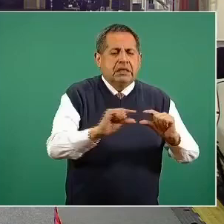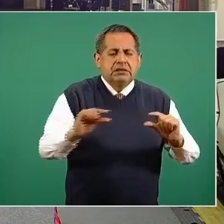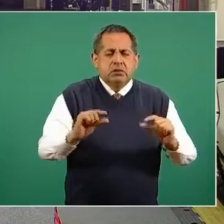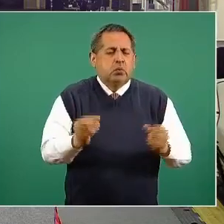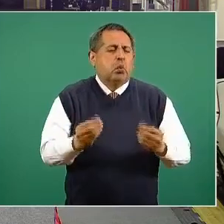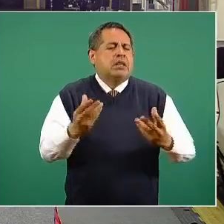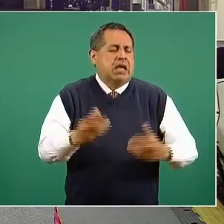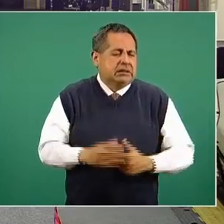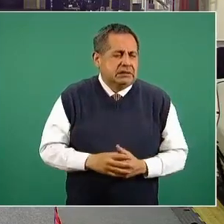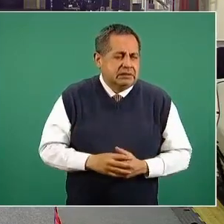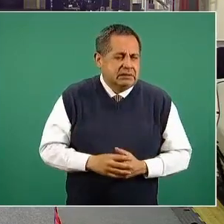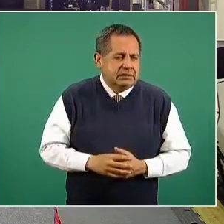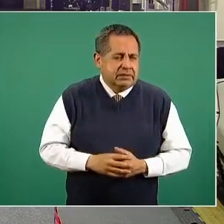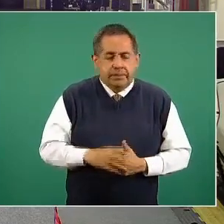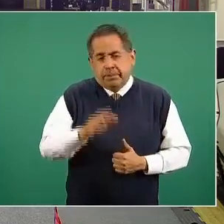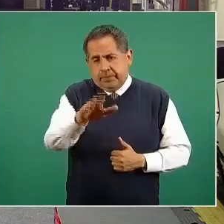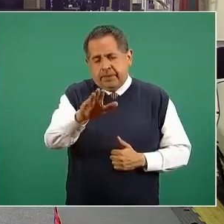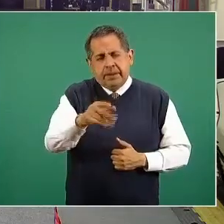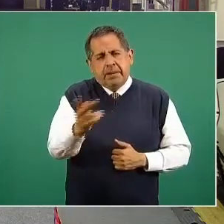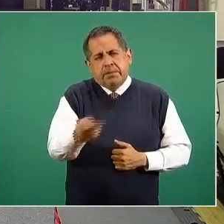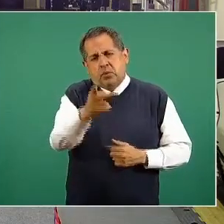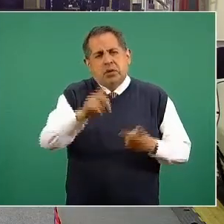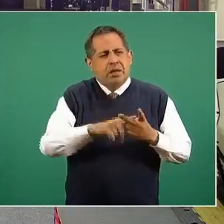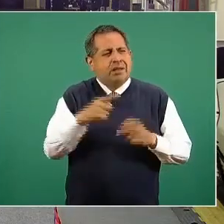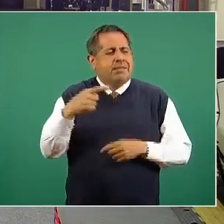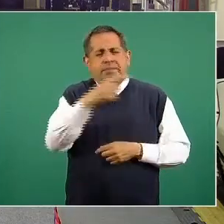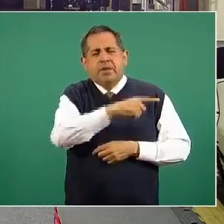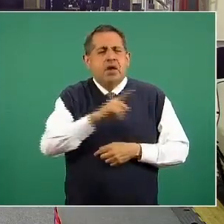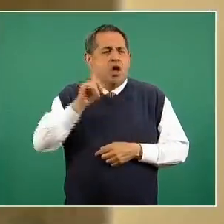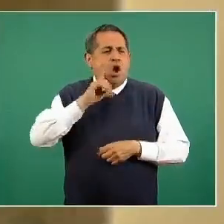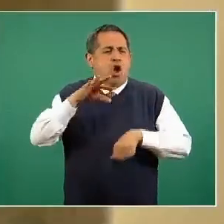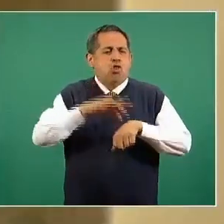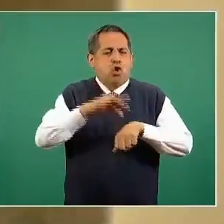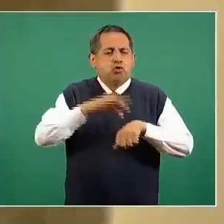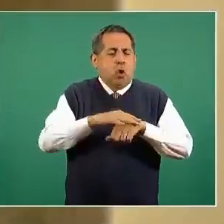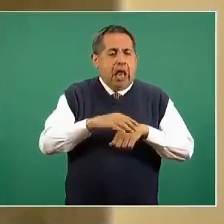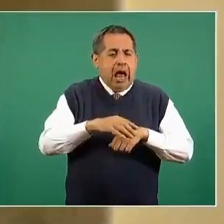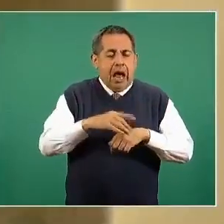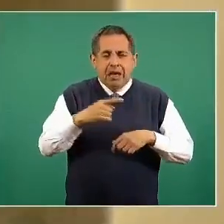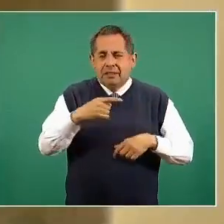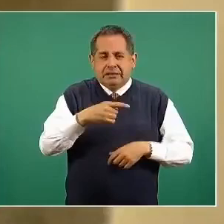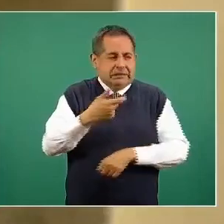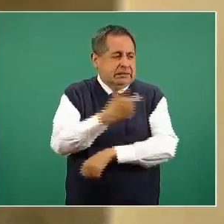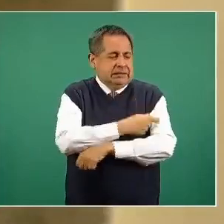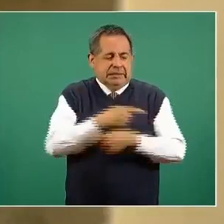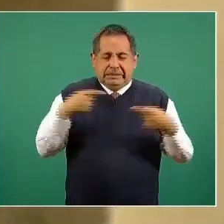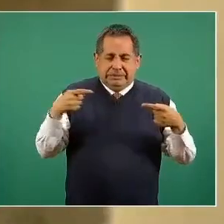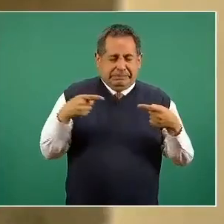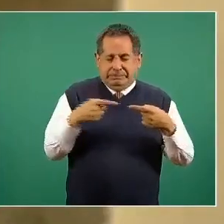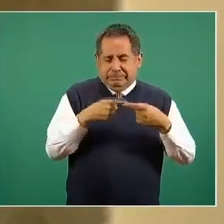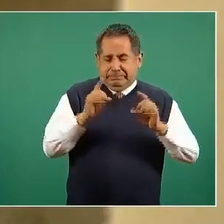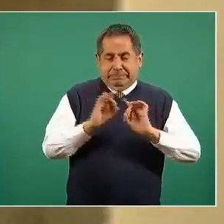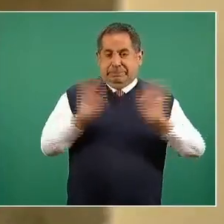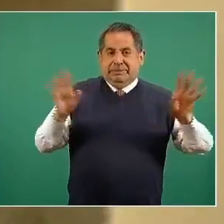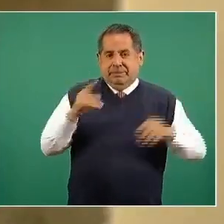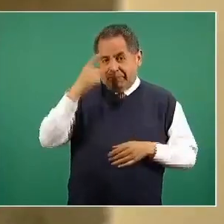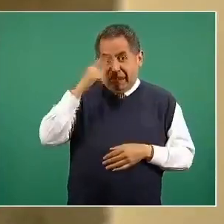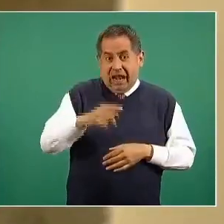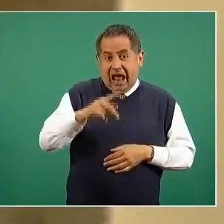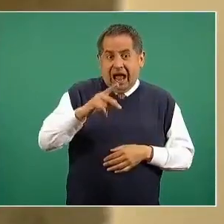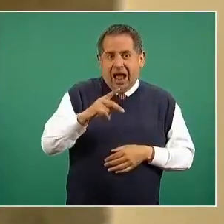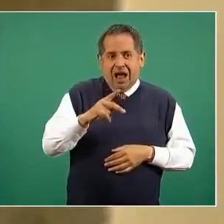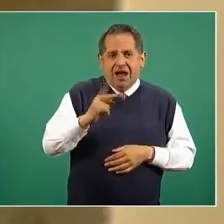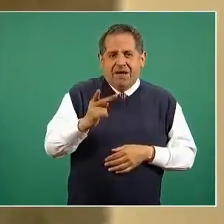preguntarle respecto al caso de la doctora que resultó alérgica a la vacuna de Pfizer. El IMSS dijo que ustedes